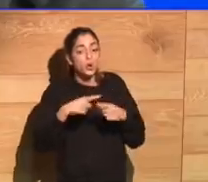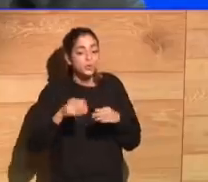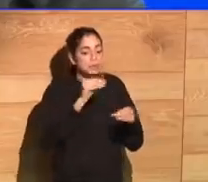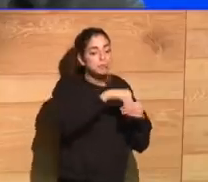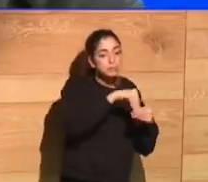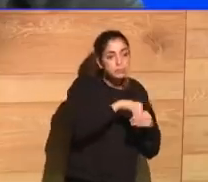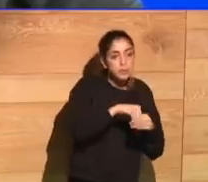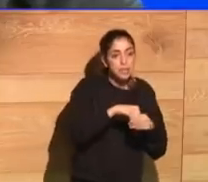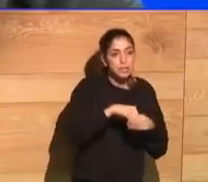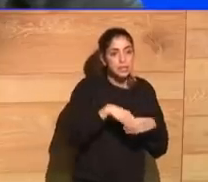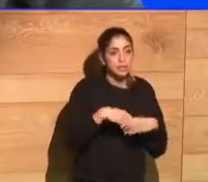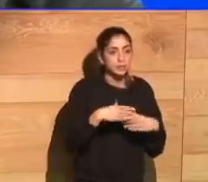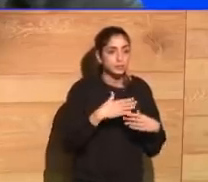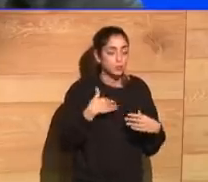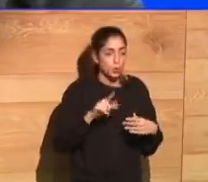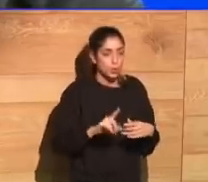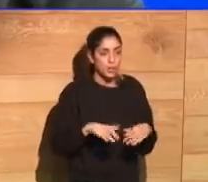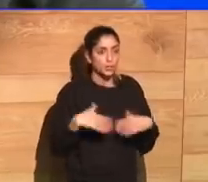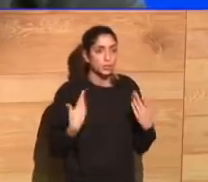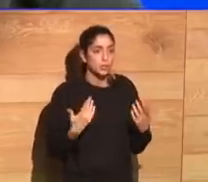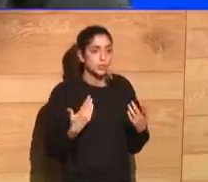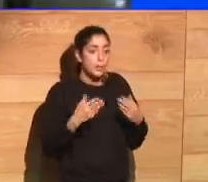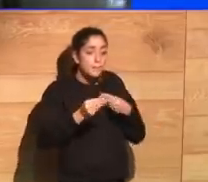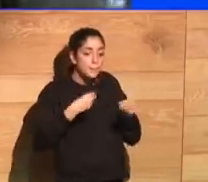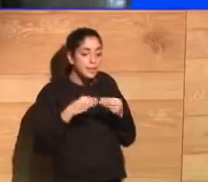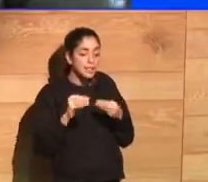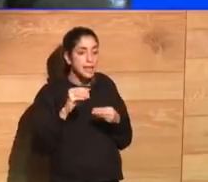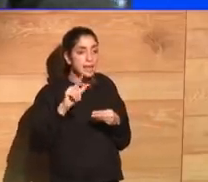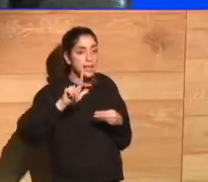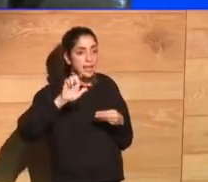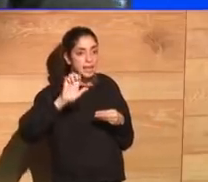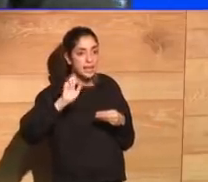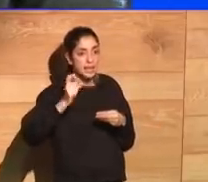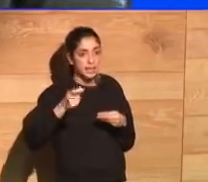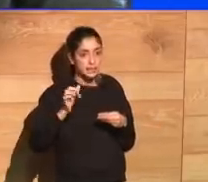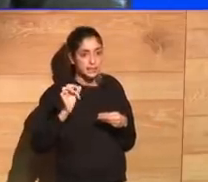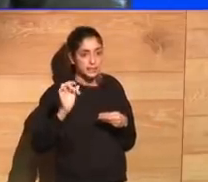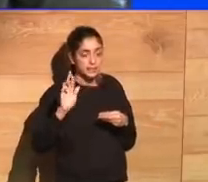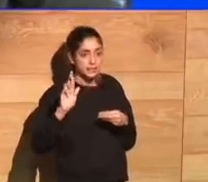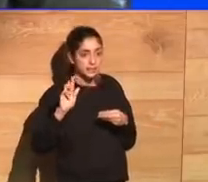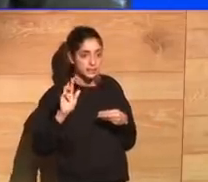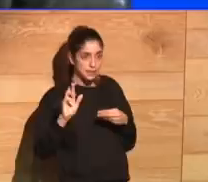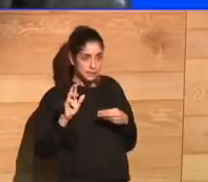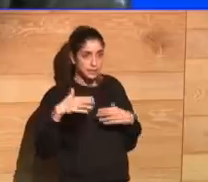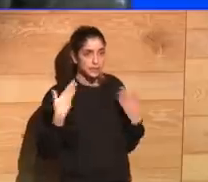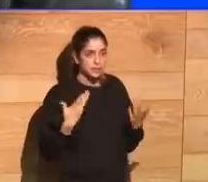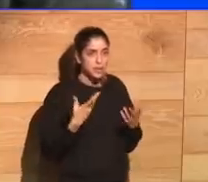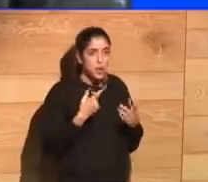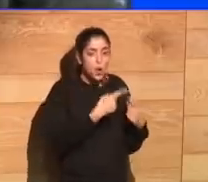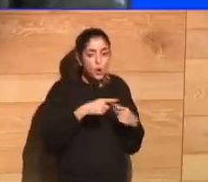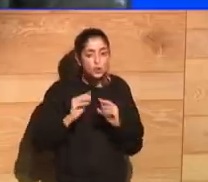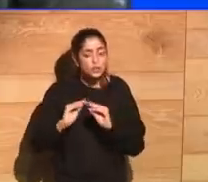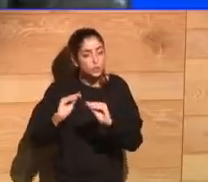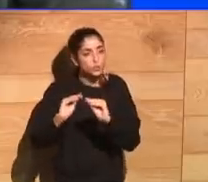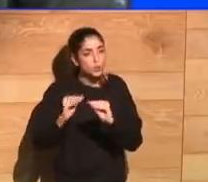tienen que usar incluso material de Lester, porque claro. si no, no se completa. Pero que cuando es el material suyo propio sobre cosas que ha hecho Lester, pues